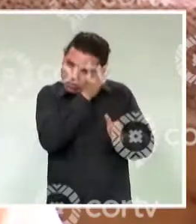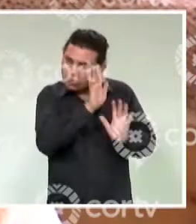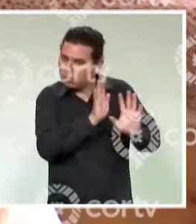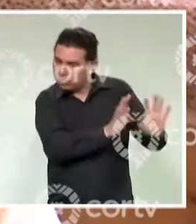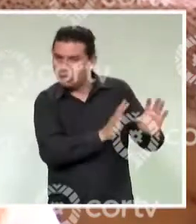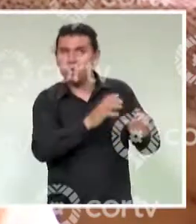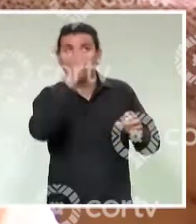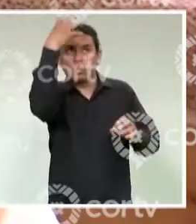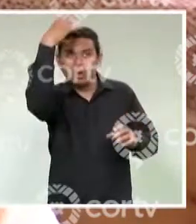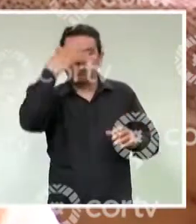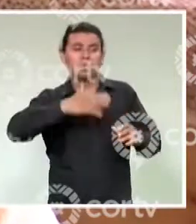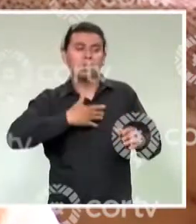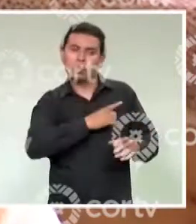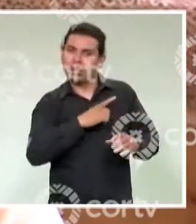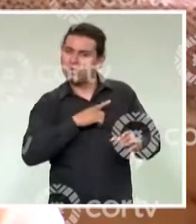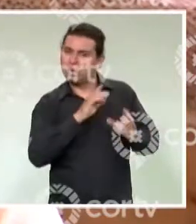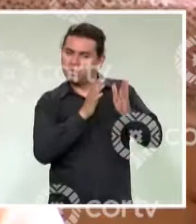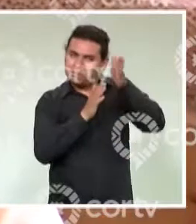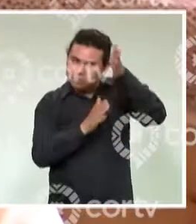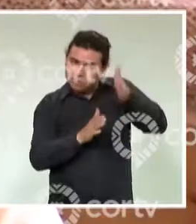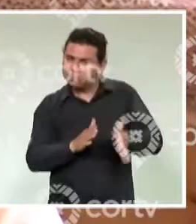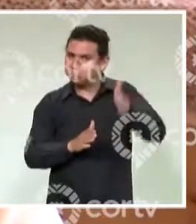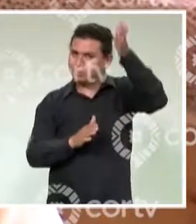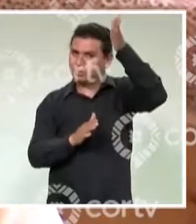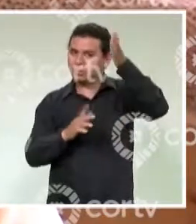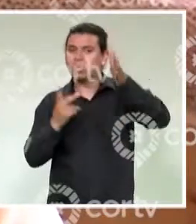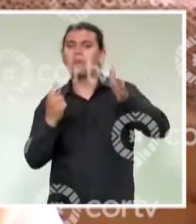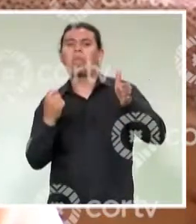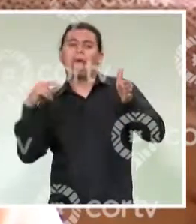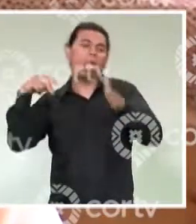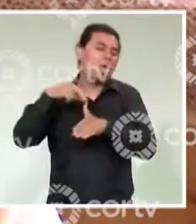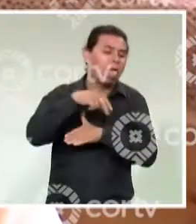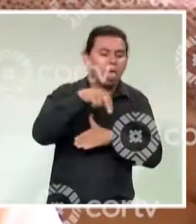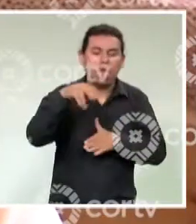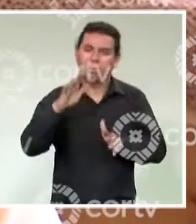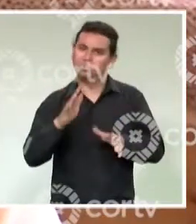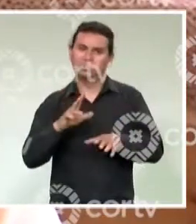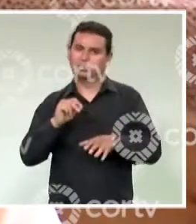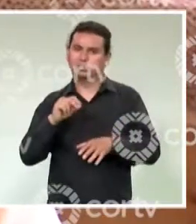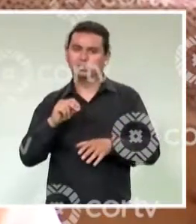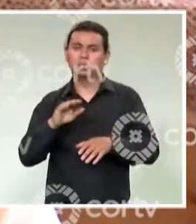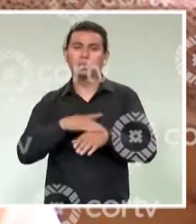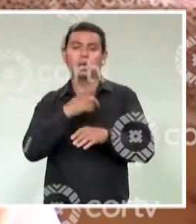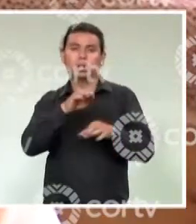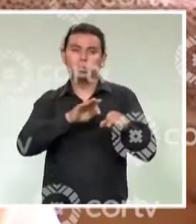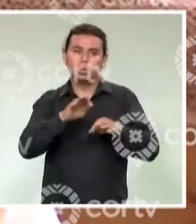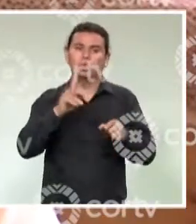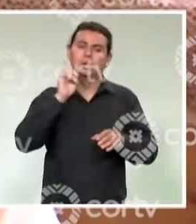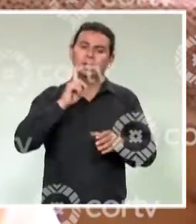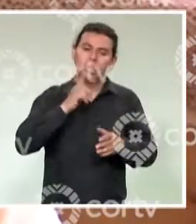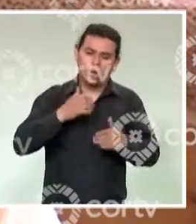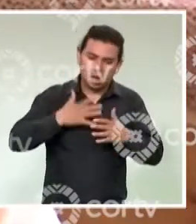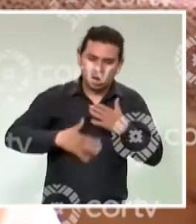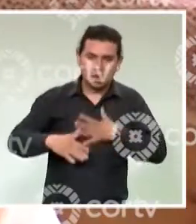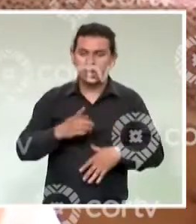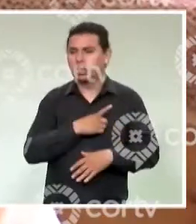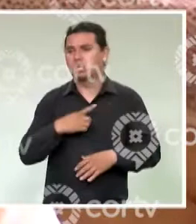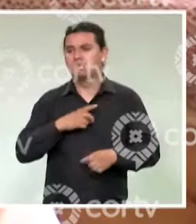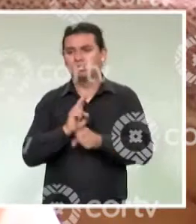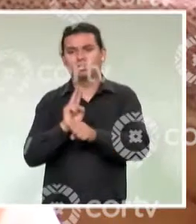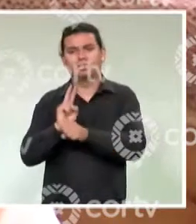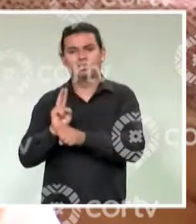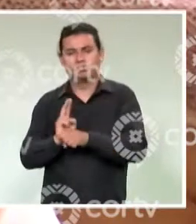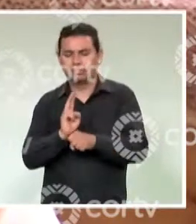los baños etcétera no en donde el la carga del trabajo colectivo de